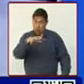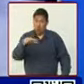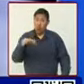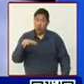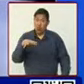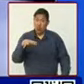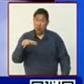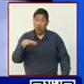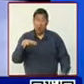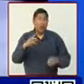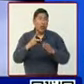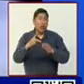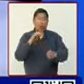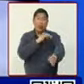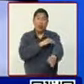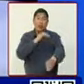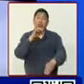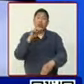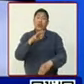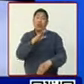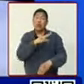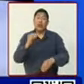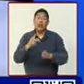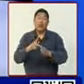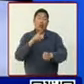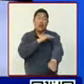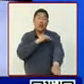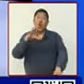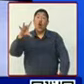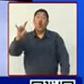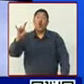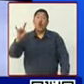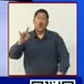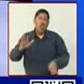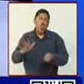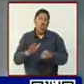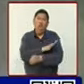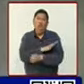departamento, entre el kilómetro 5 y 8 quedó cubierta de lodo y agua.